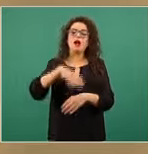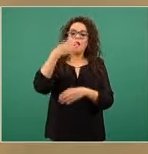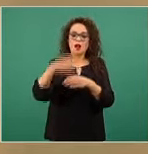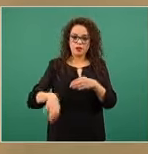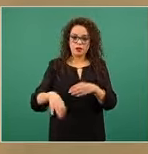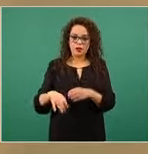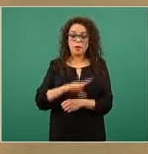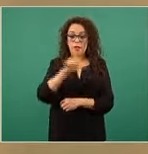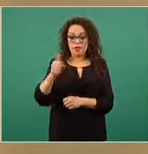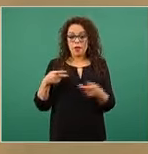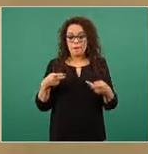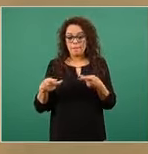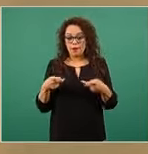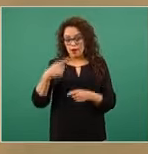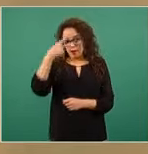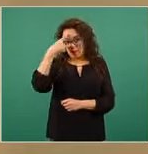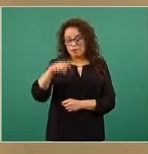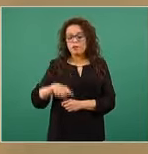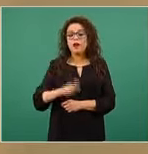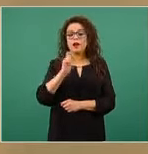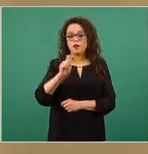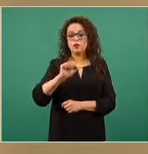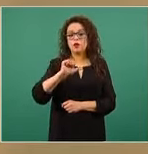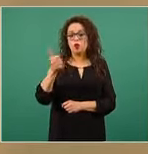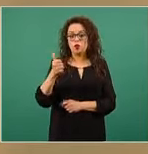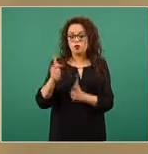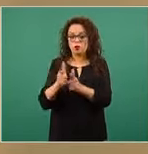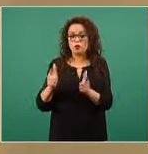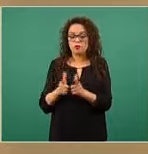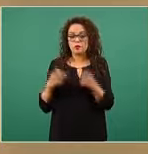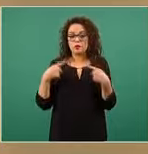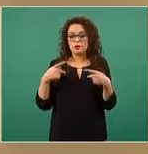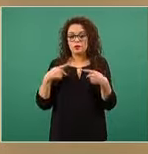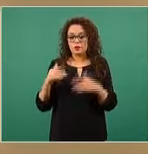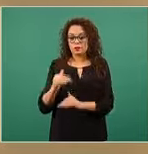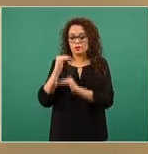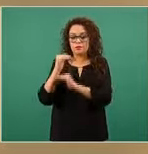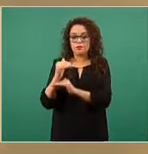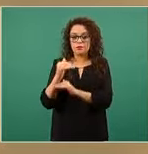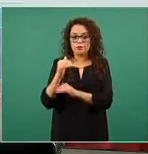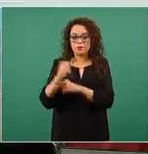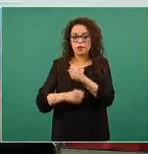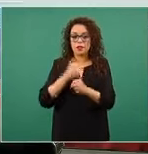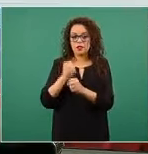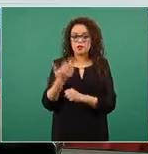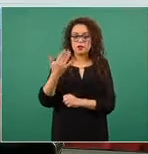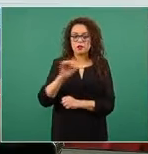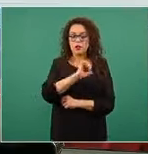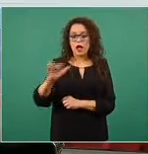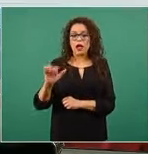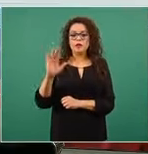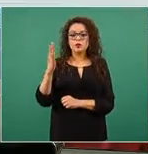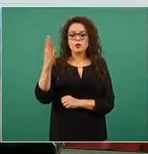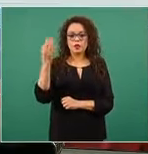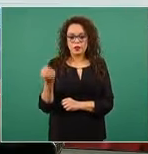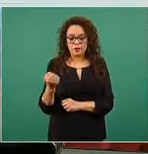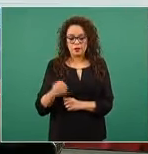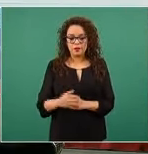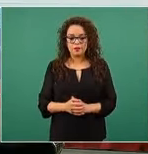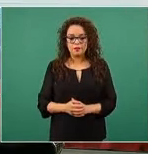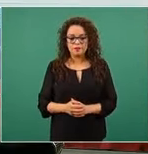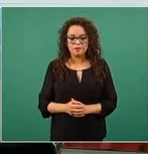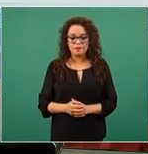y preparándonos para el siguiente bloque de edad, que son las personas de 50 a 59 años. Por otro